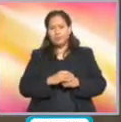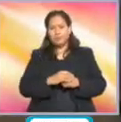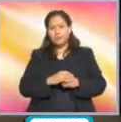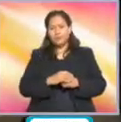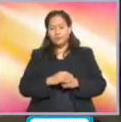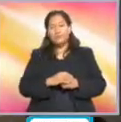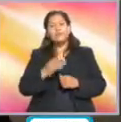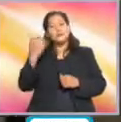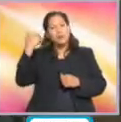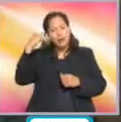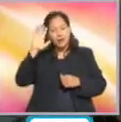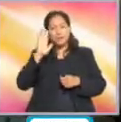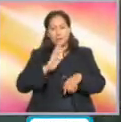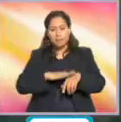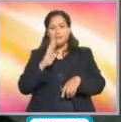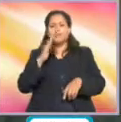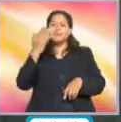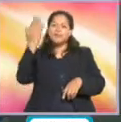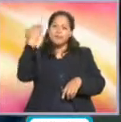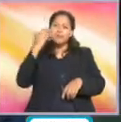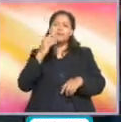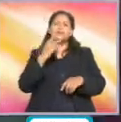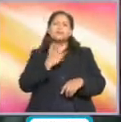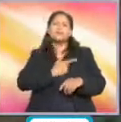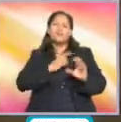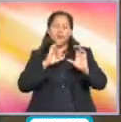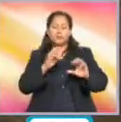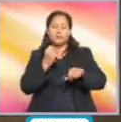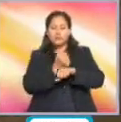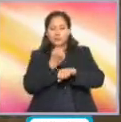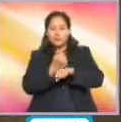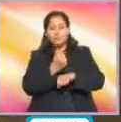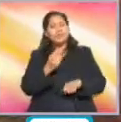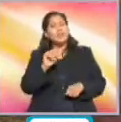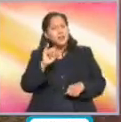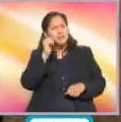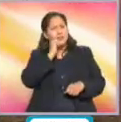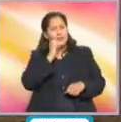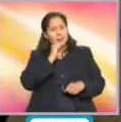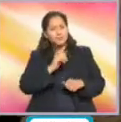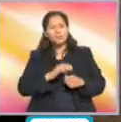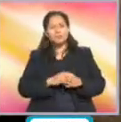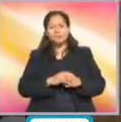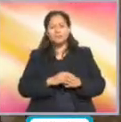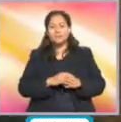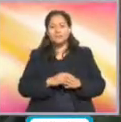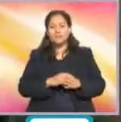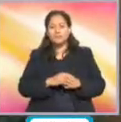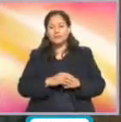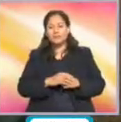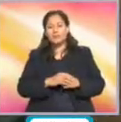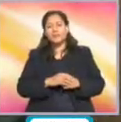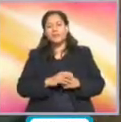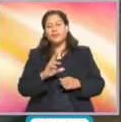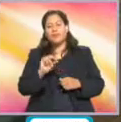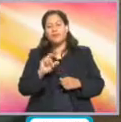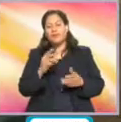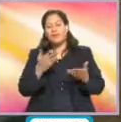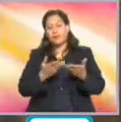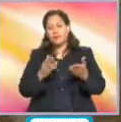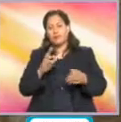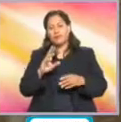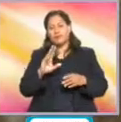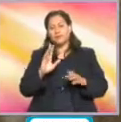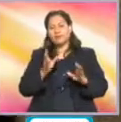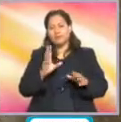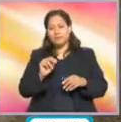Antes había más, antes nos gustaba más cuidar el zapato. No, yo creo que siempre. ¿O será de úsese y tírese los de ahora? No,